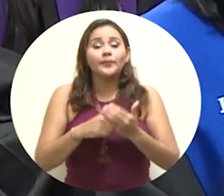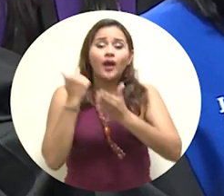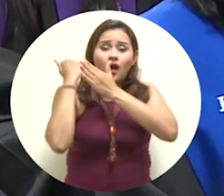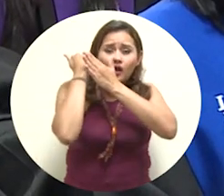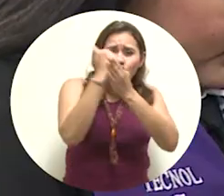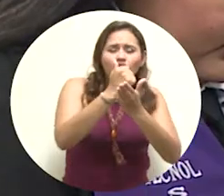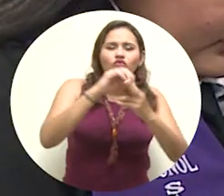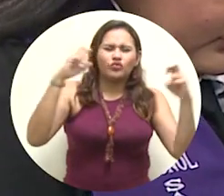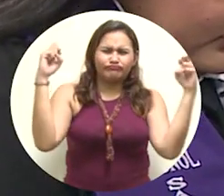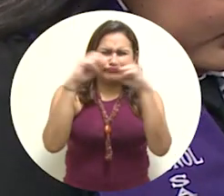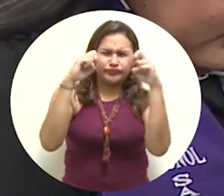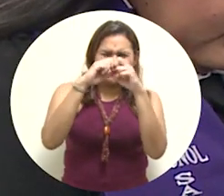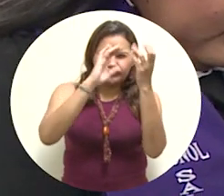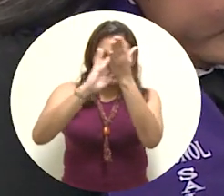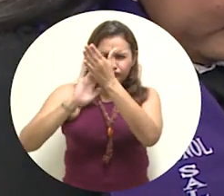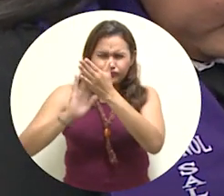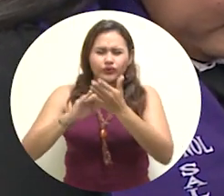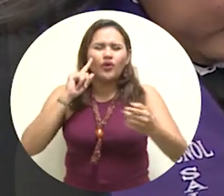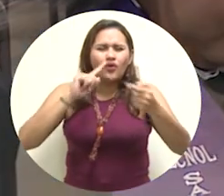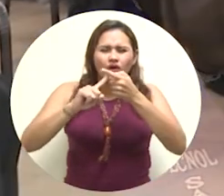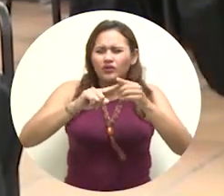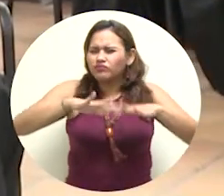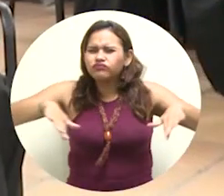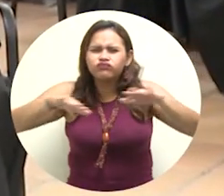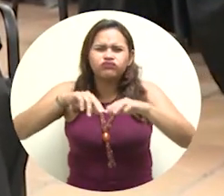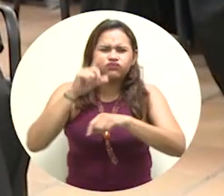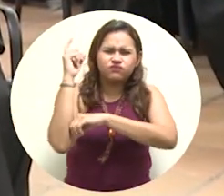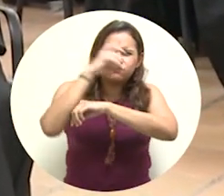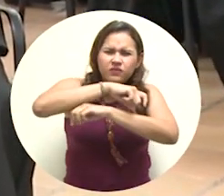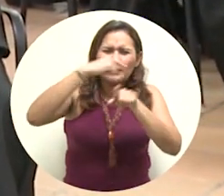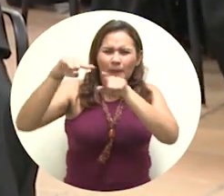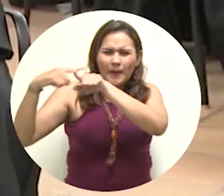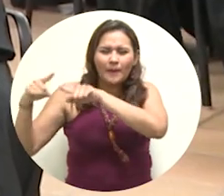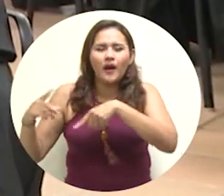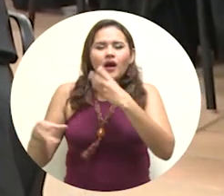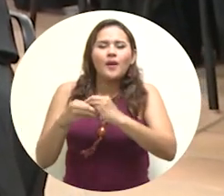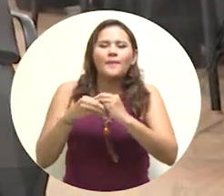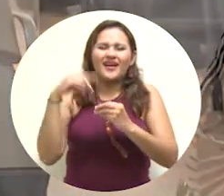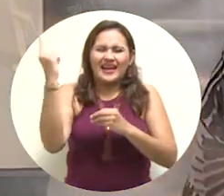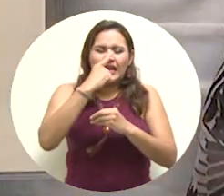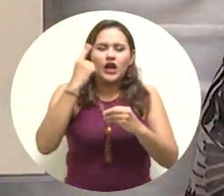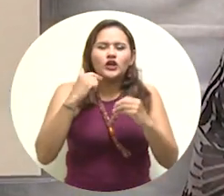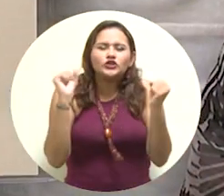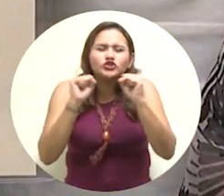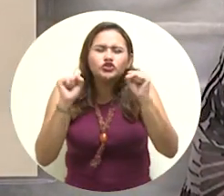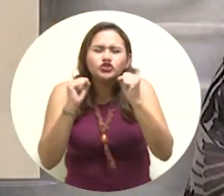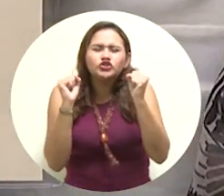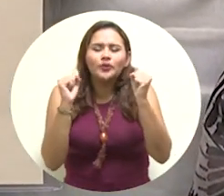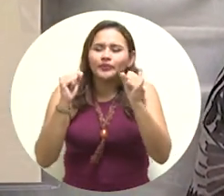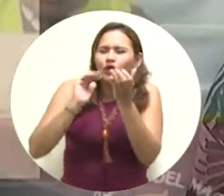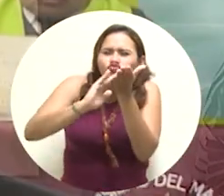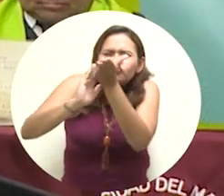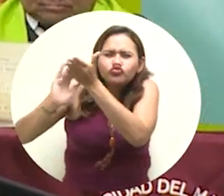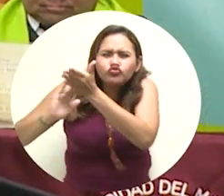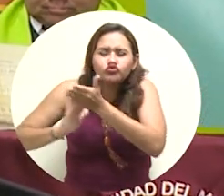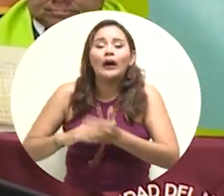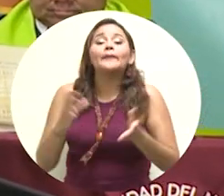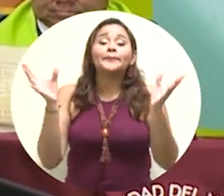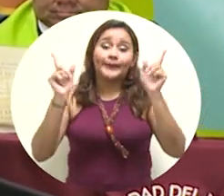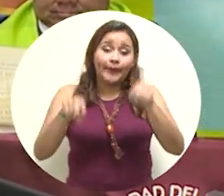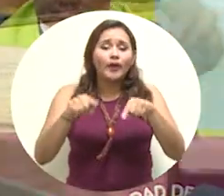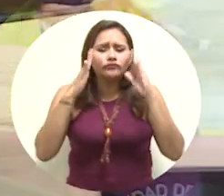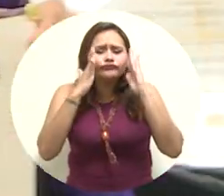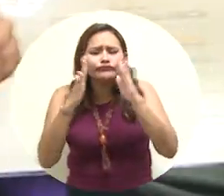de electricidad, ayudante de minería, instalador de sistemas de refrigeración comercial e industrial, atención integral a la